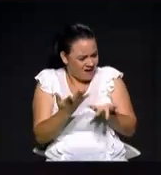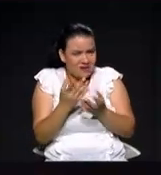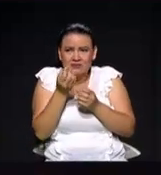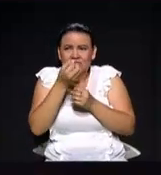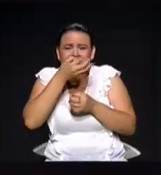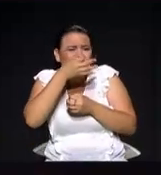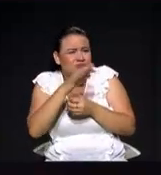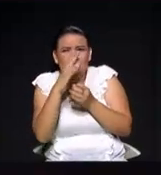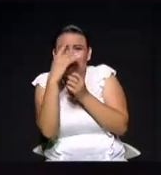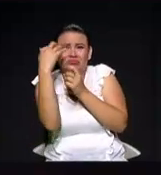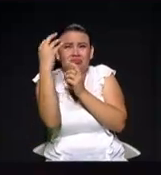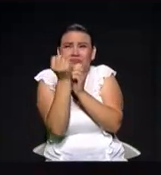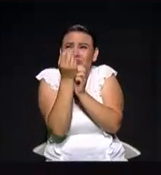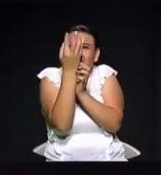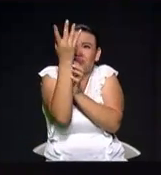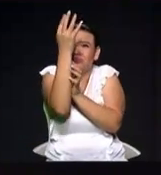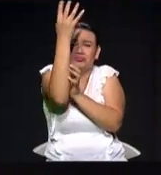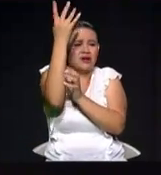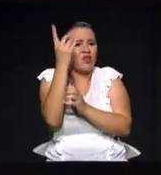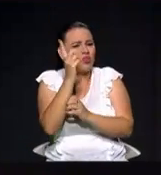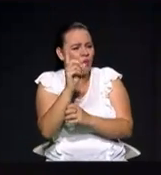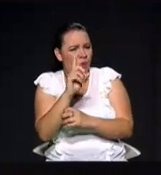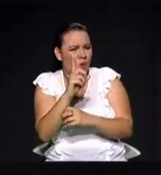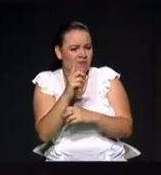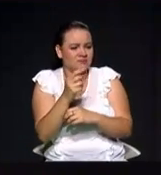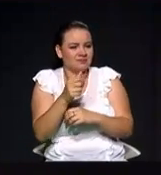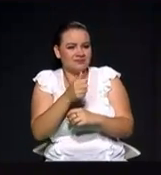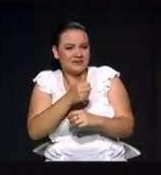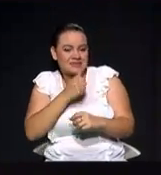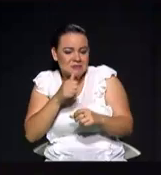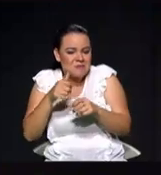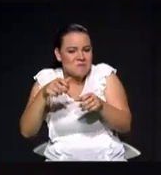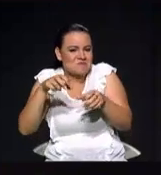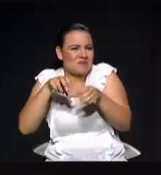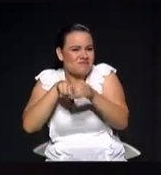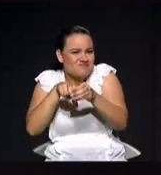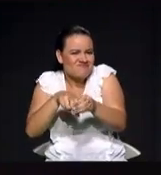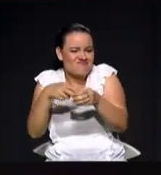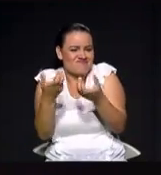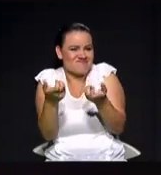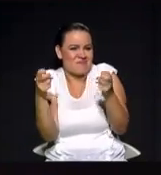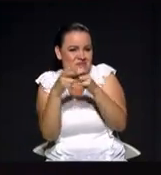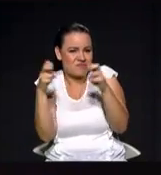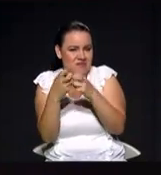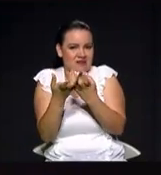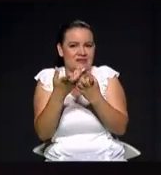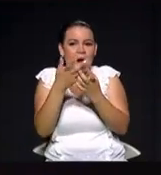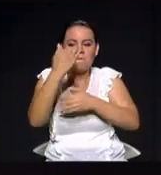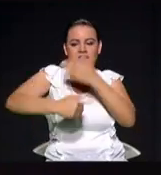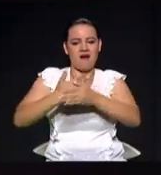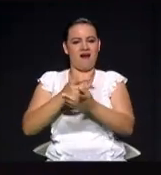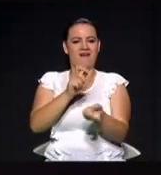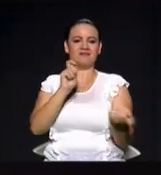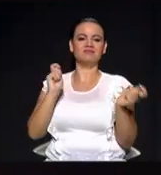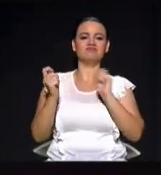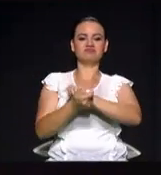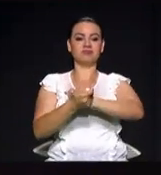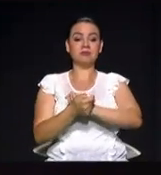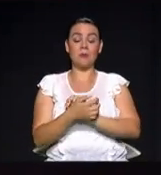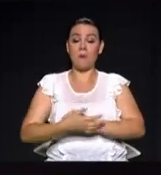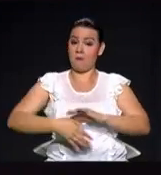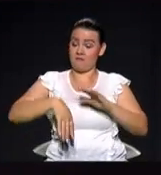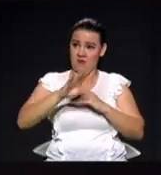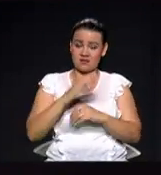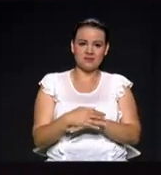con vehículos eléctricos podamos transformar la matriz de movilidad energética de la ciudad pero además necesitamos parar la tala de árboles